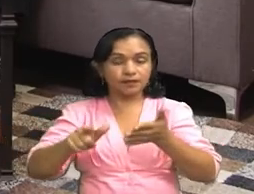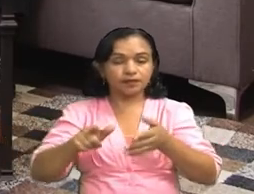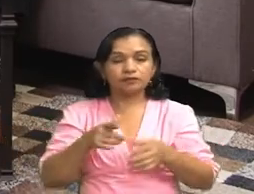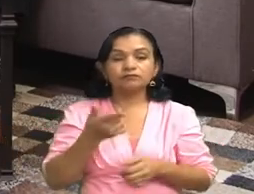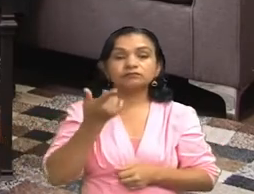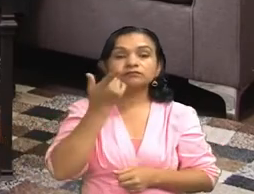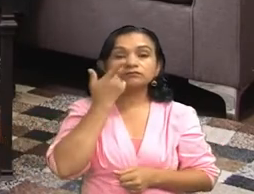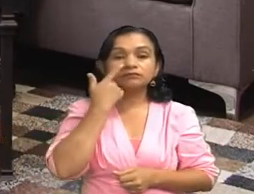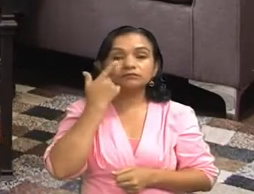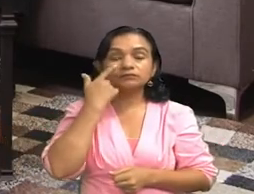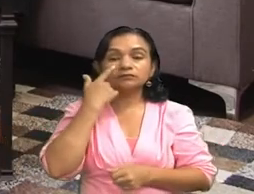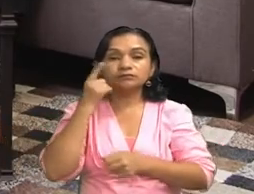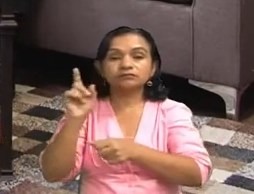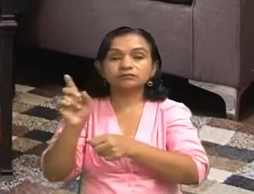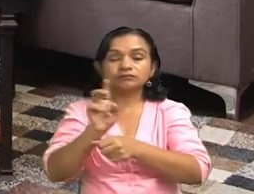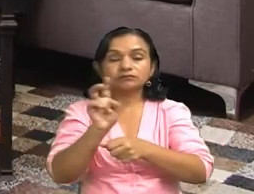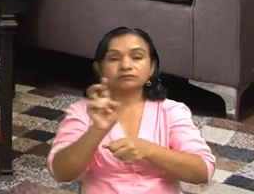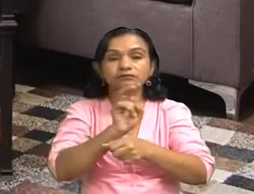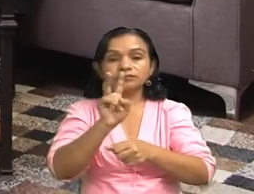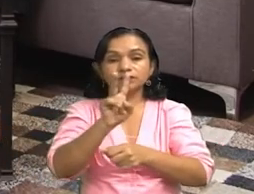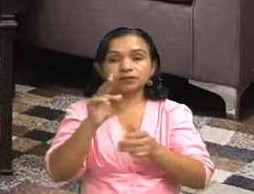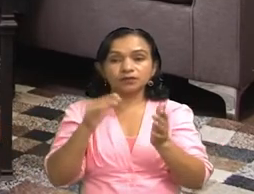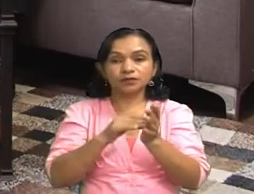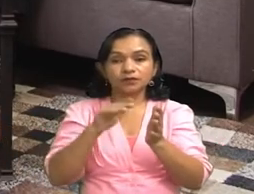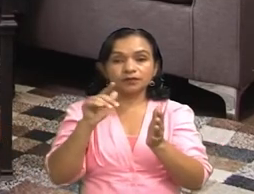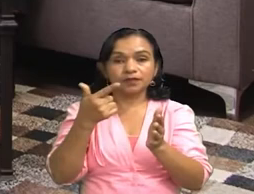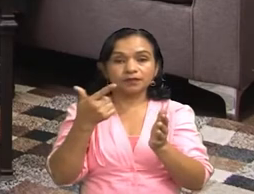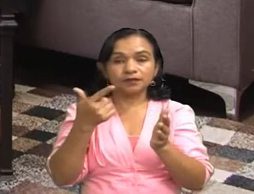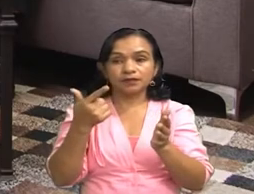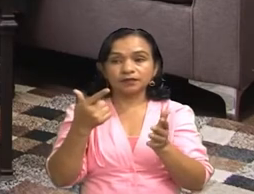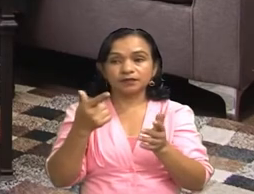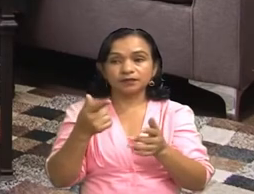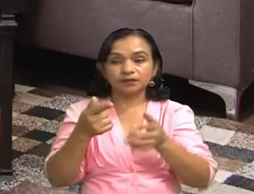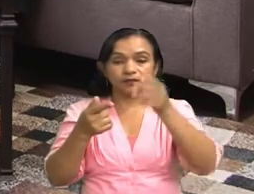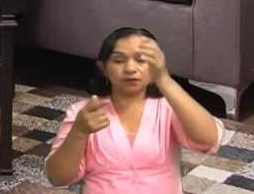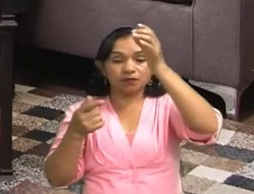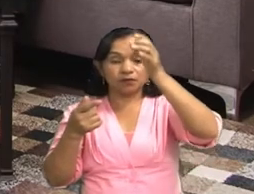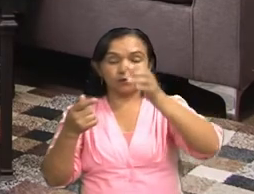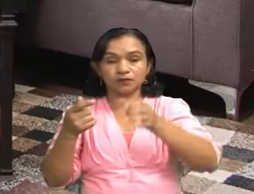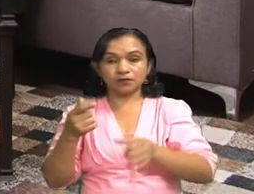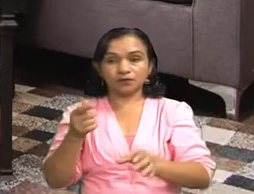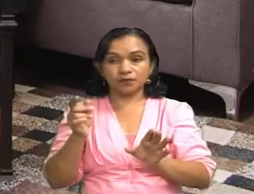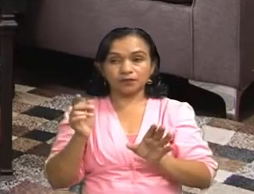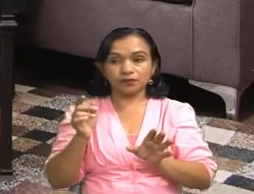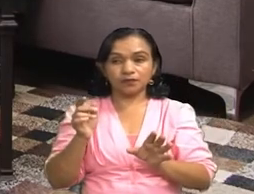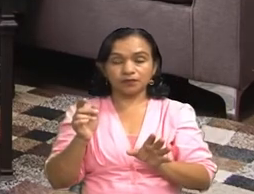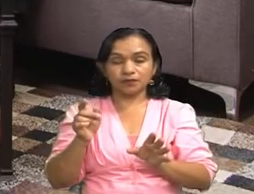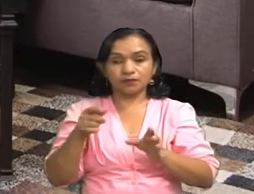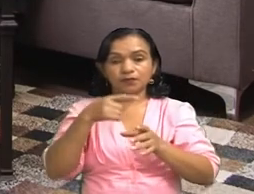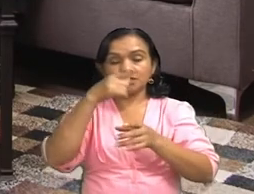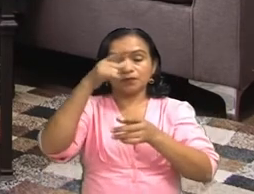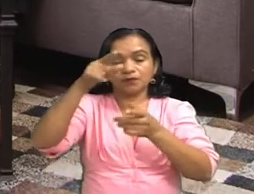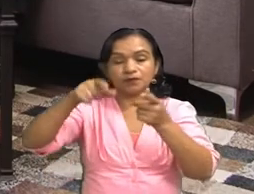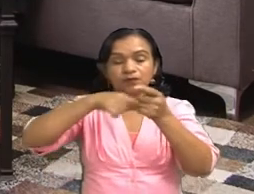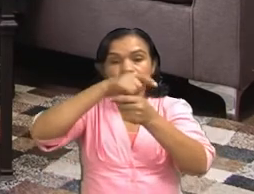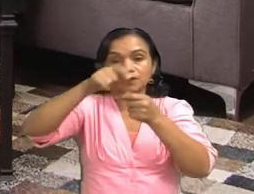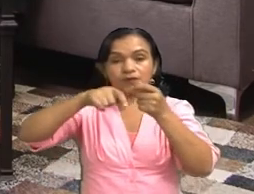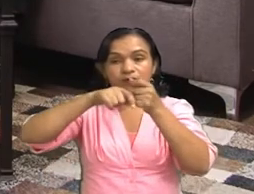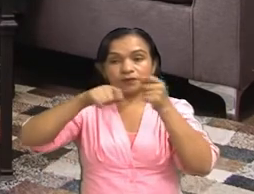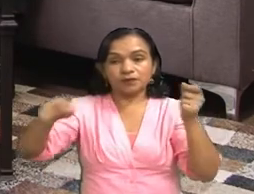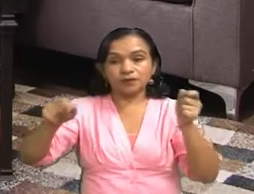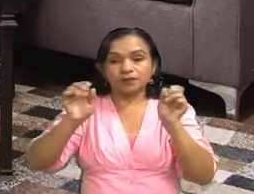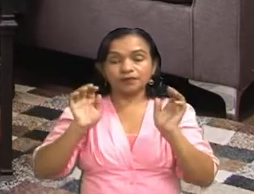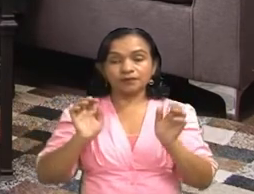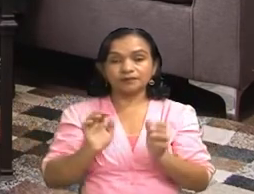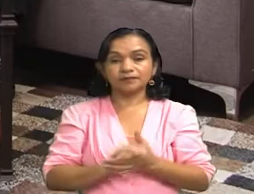eso que, te voy a decir, en el 2007 era un palo que yo siempre lo friego a los muchachos. Les digo, mira, ese palo que había en el sauce, porque